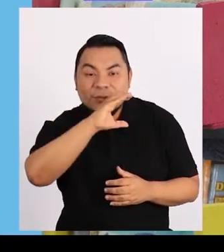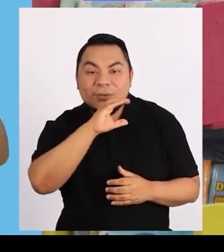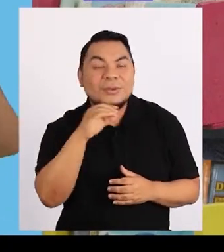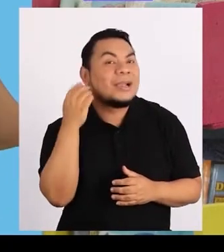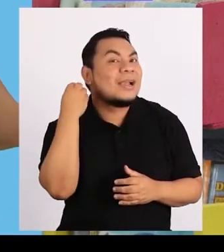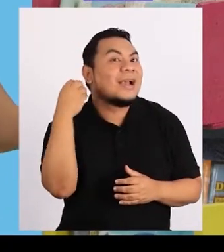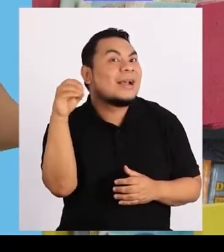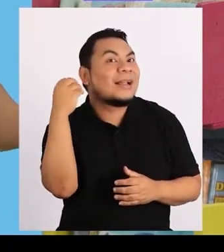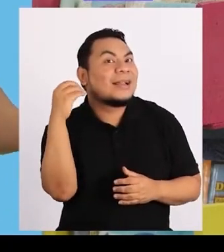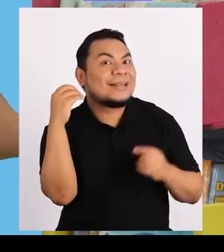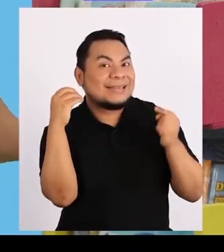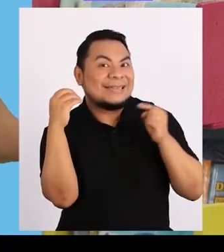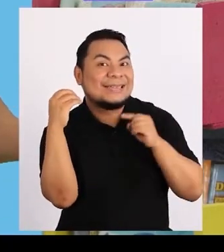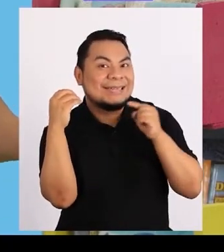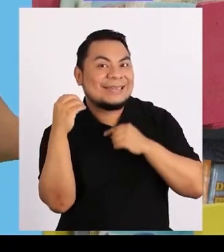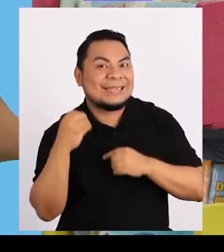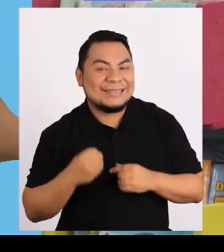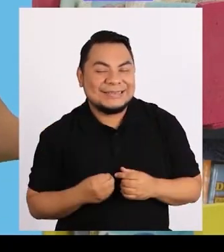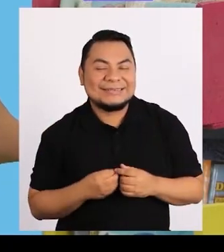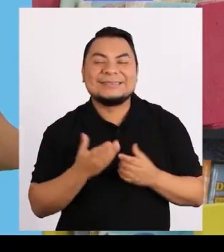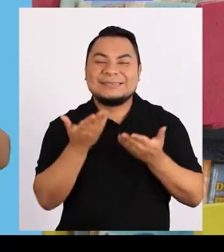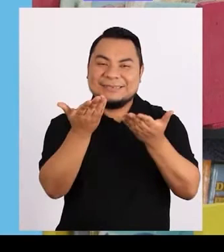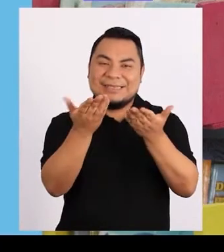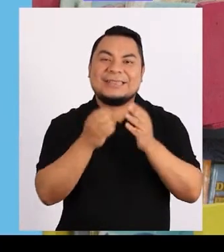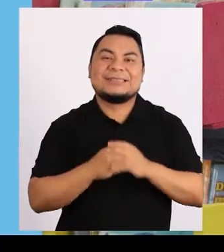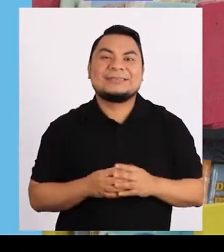Busca la sonaja.